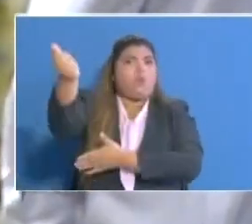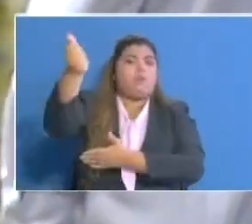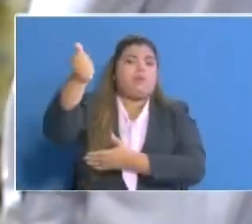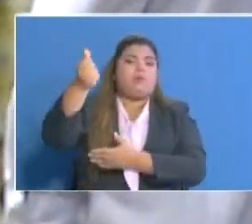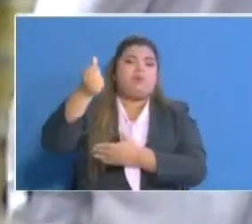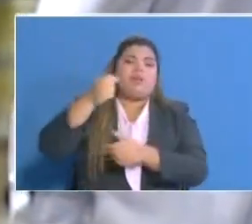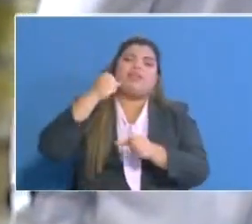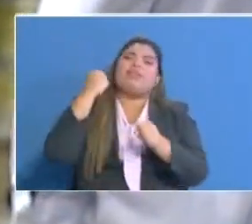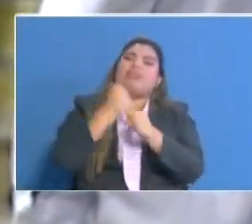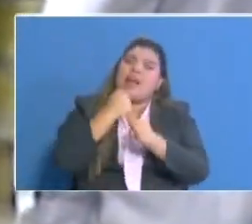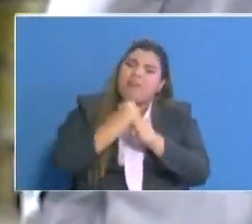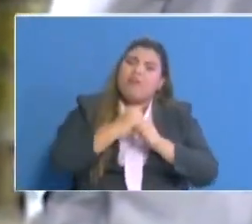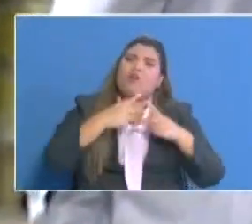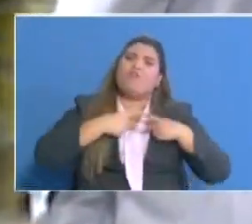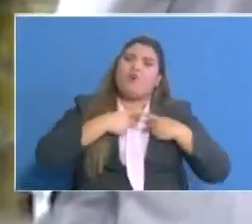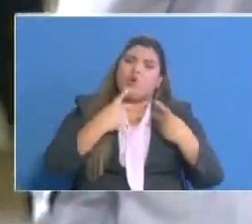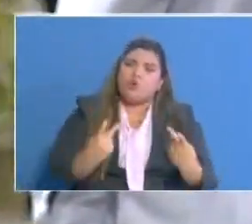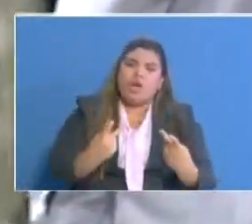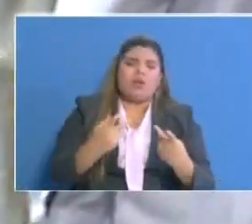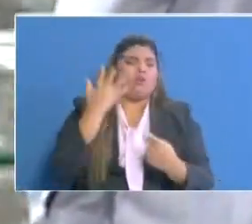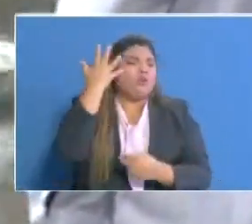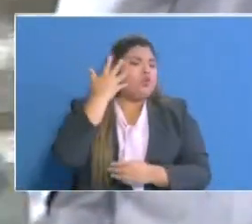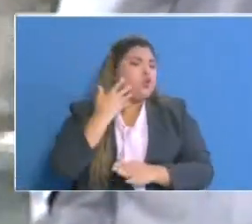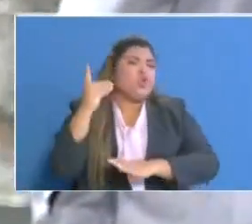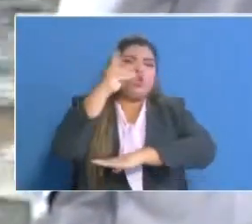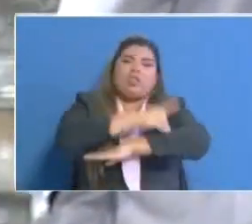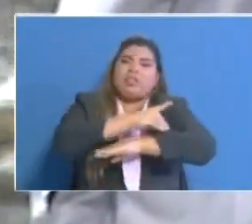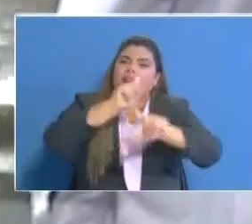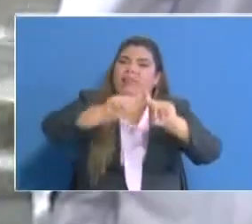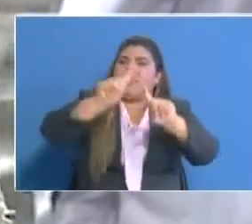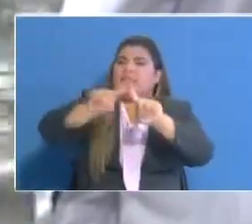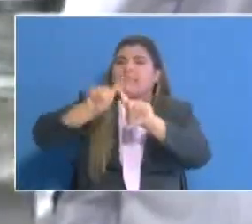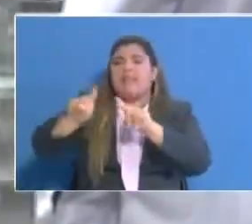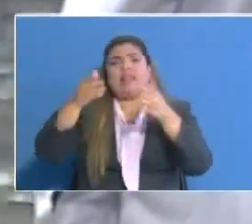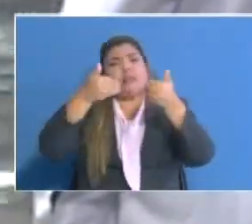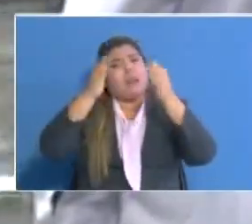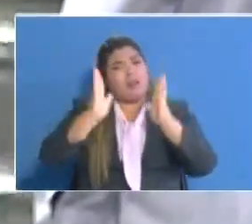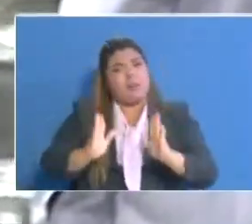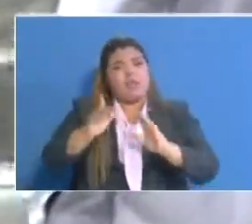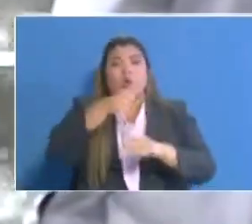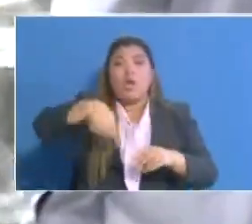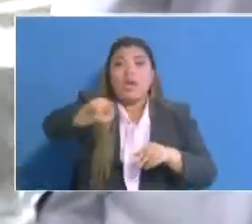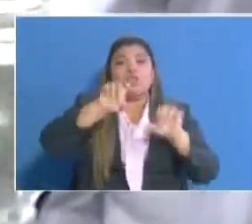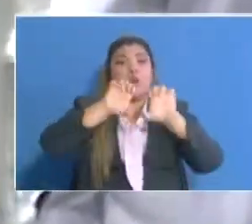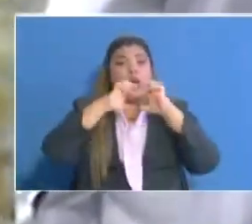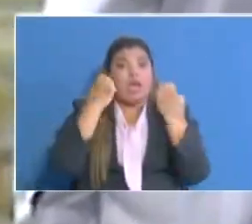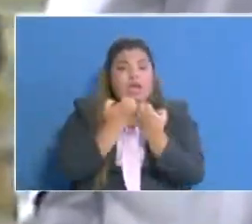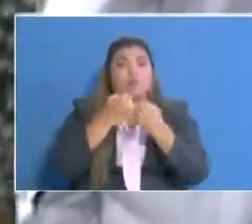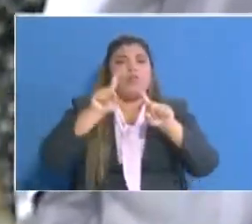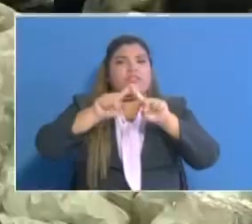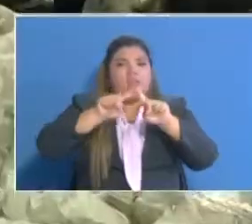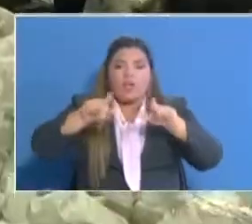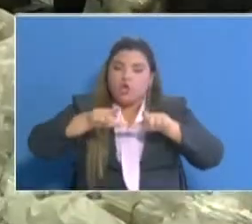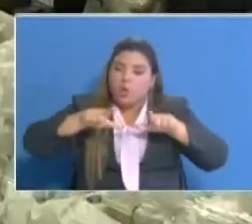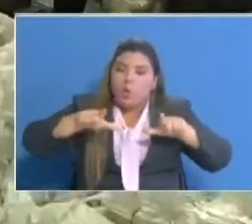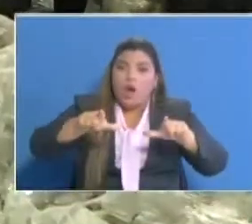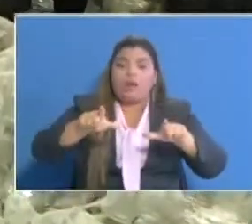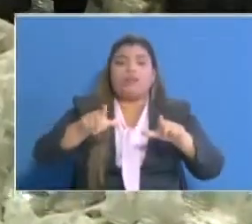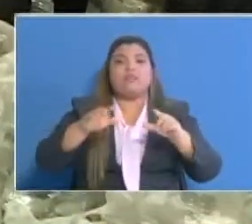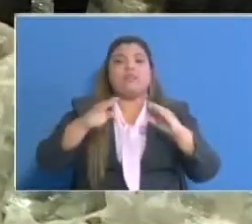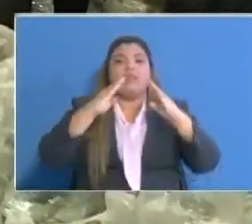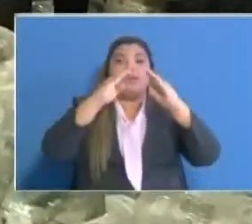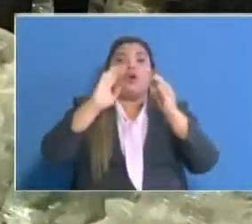El trabajo ese voluntario de miles de panameños, de esos equipos en áreas de organización, de las juntas